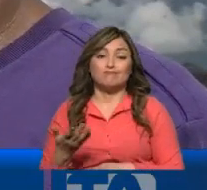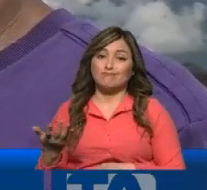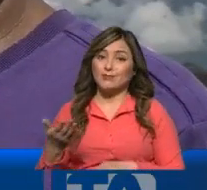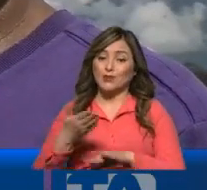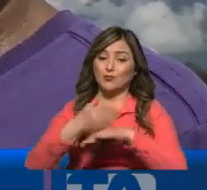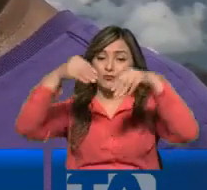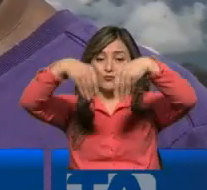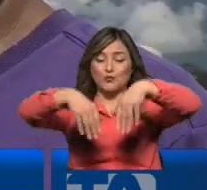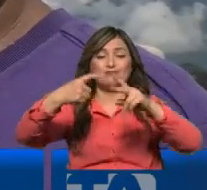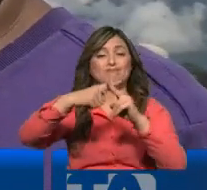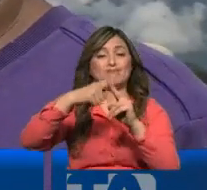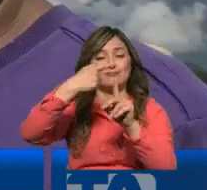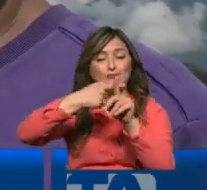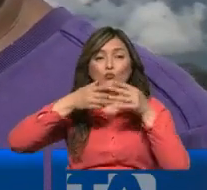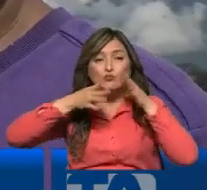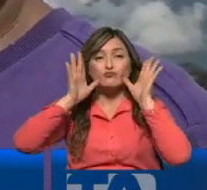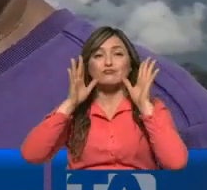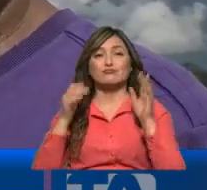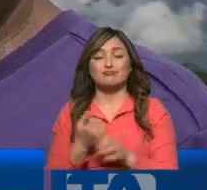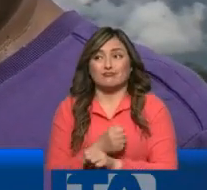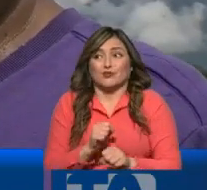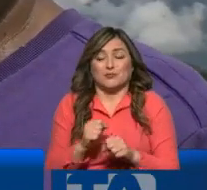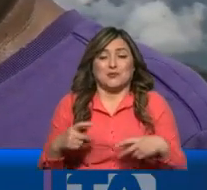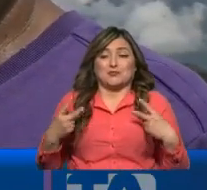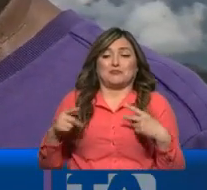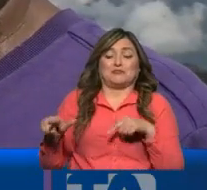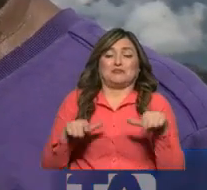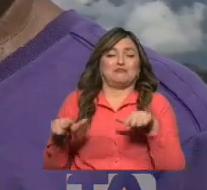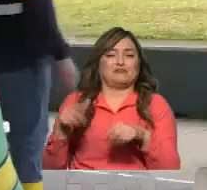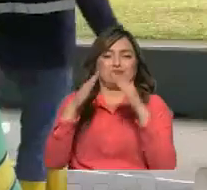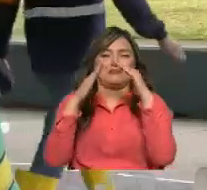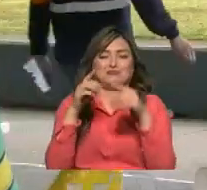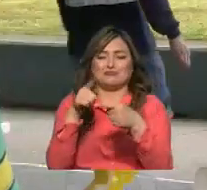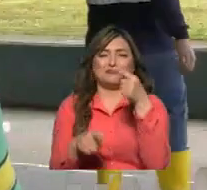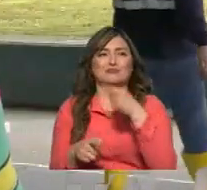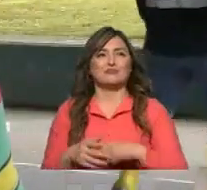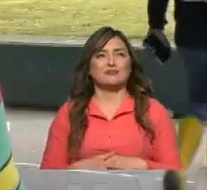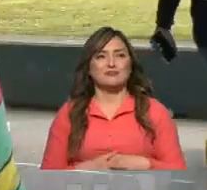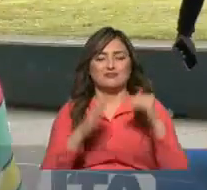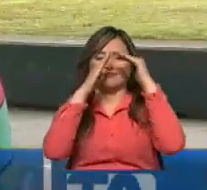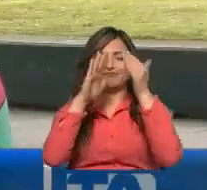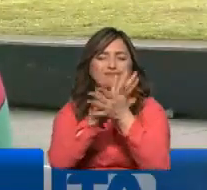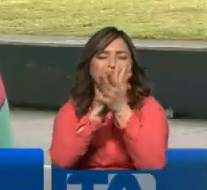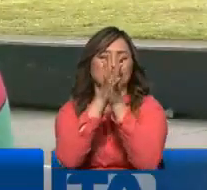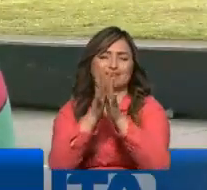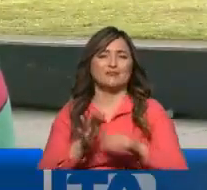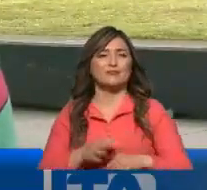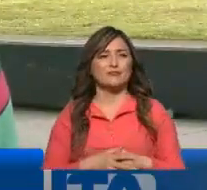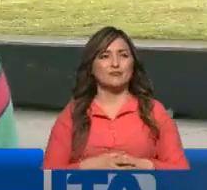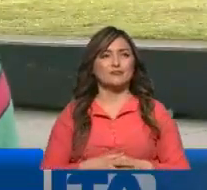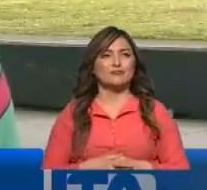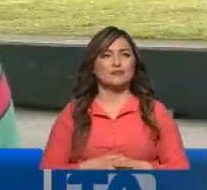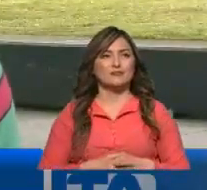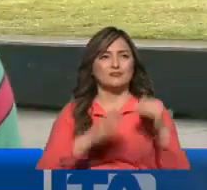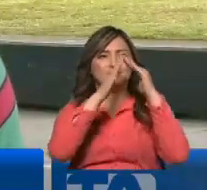la época invernal empieza en diciembre y ya es imposible habitar esas viviendas, pues, ¿no? Estamos sin vivienda ahorita. No, la vivienda